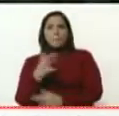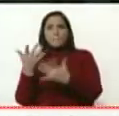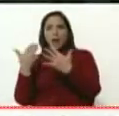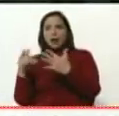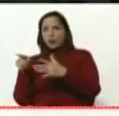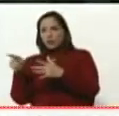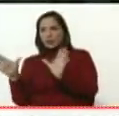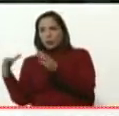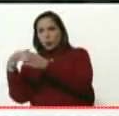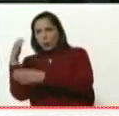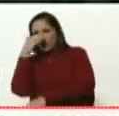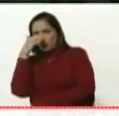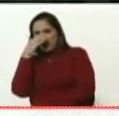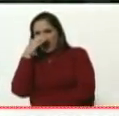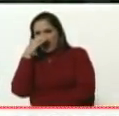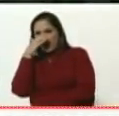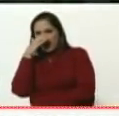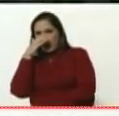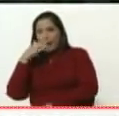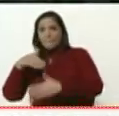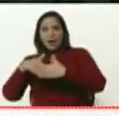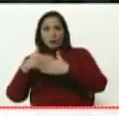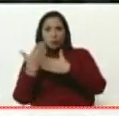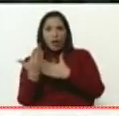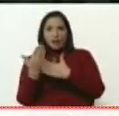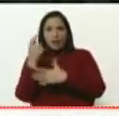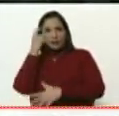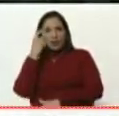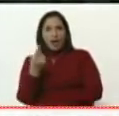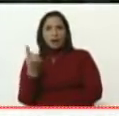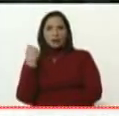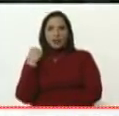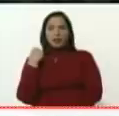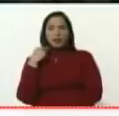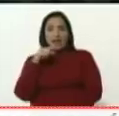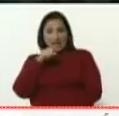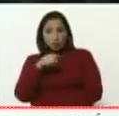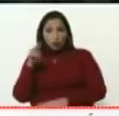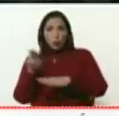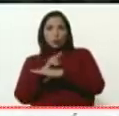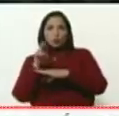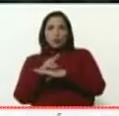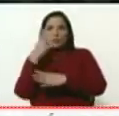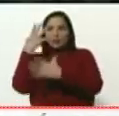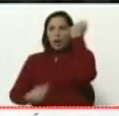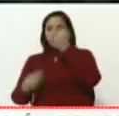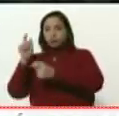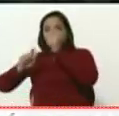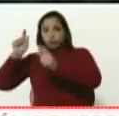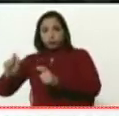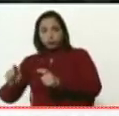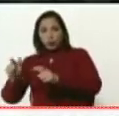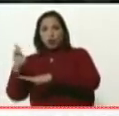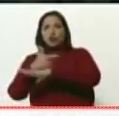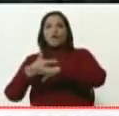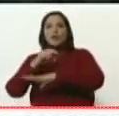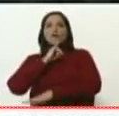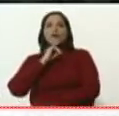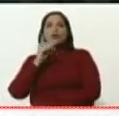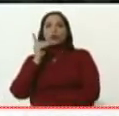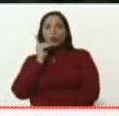de ayer. Porque para eso es que utilizan a los desertores los gobiernos de Iván